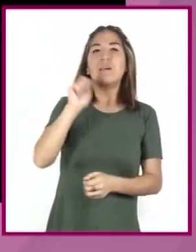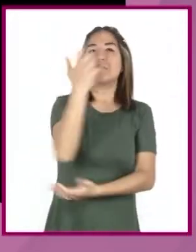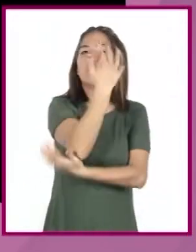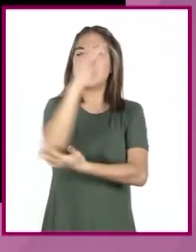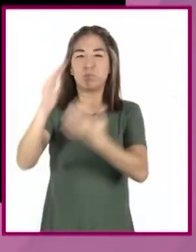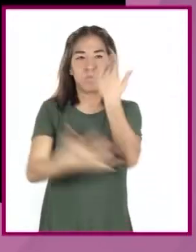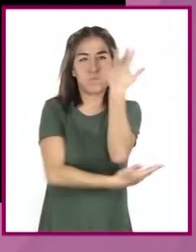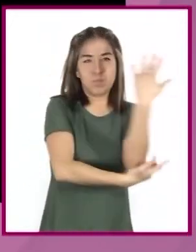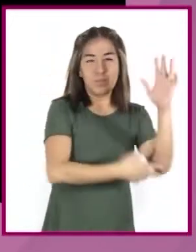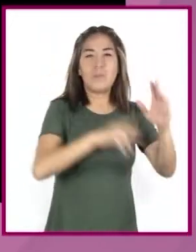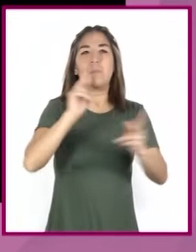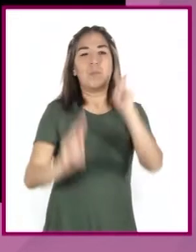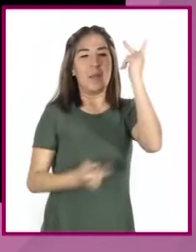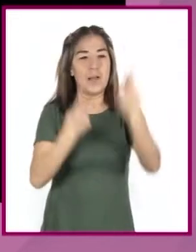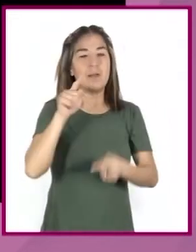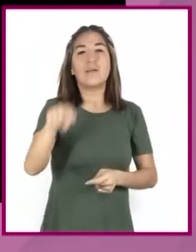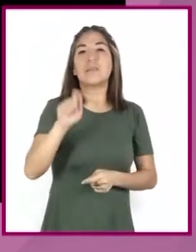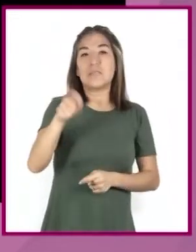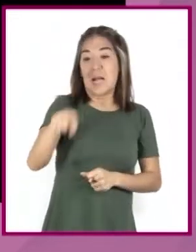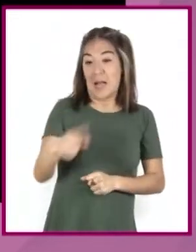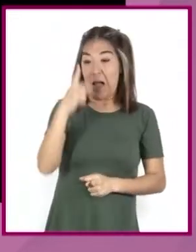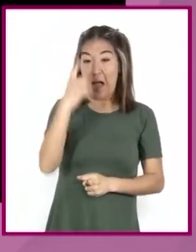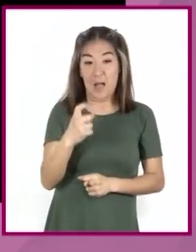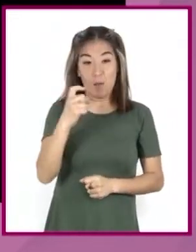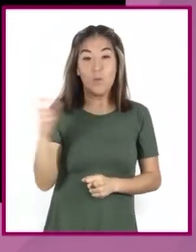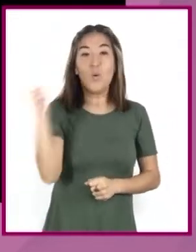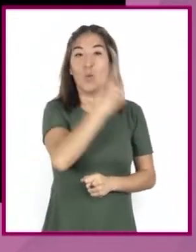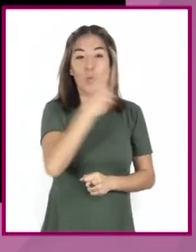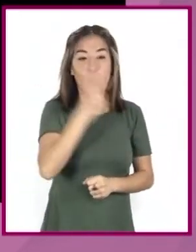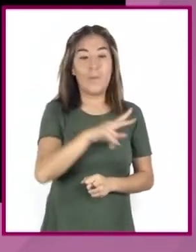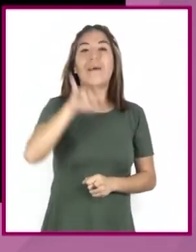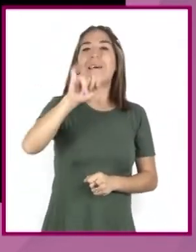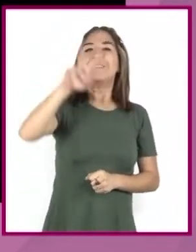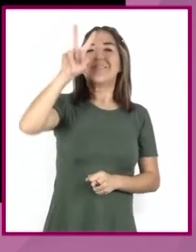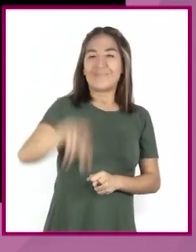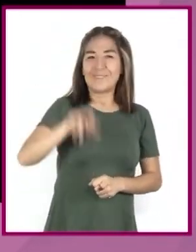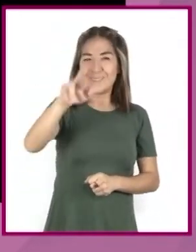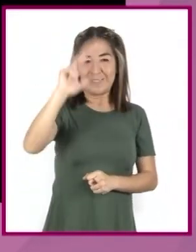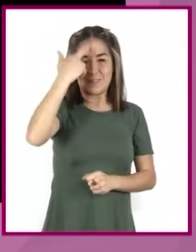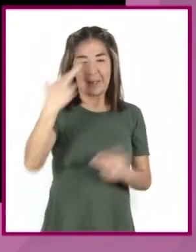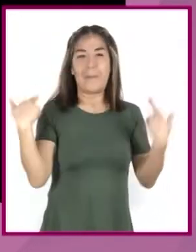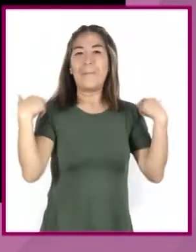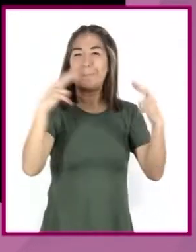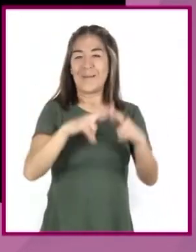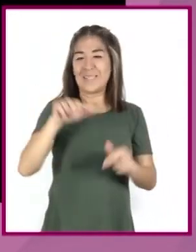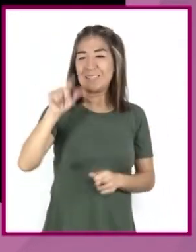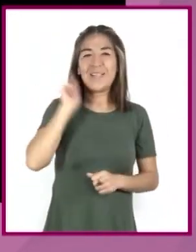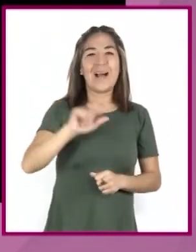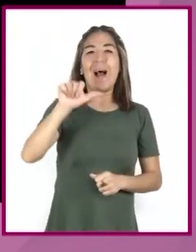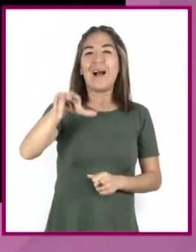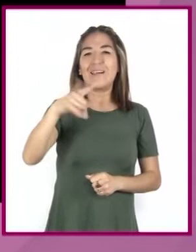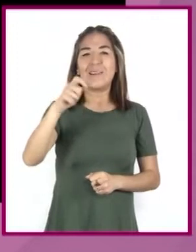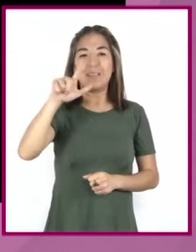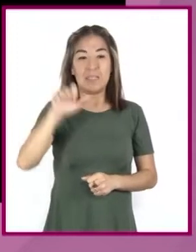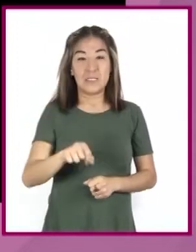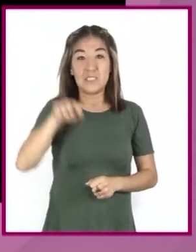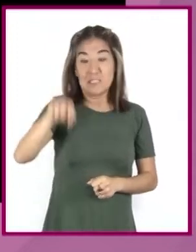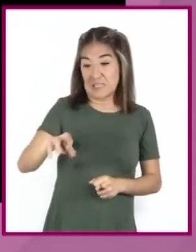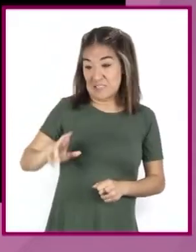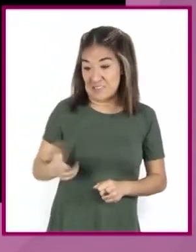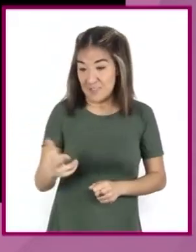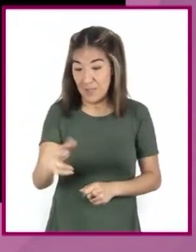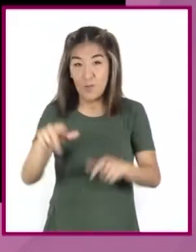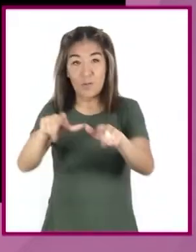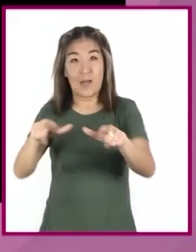factores abióticos, como el agua y el aire... ¡Oh, cierto! Como dijo la maestra Ángeles, desde un charco hasta las